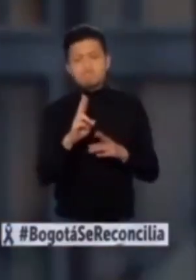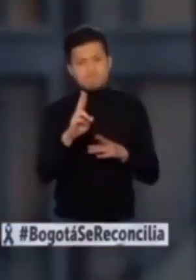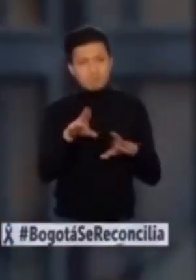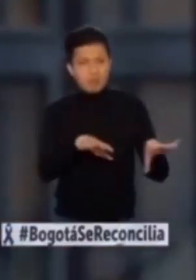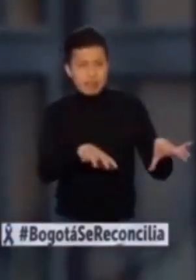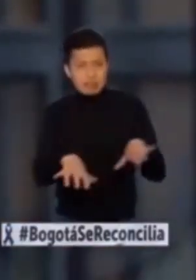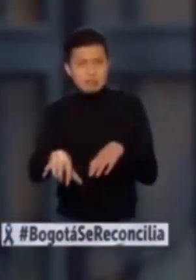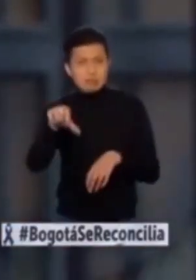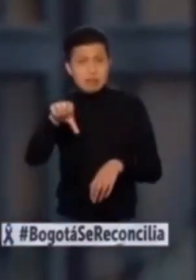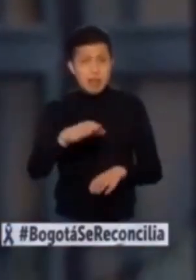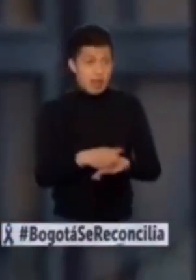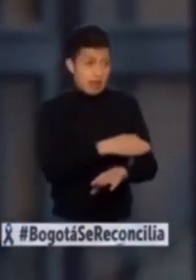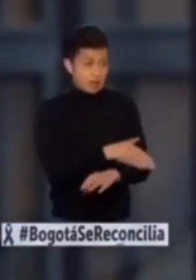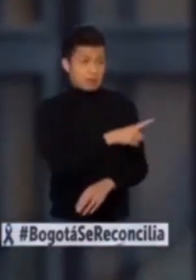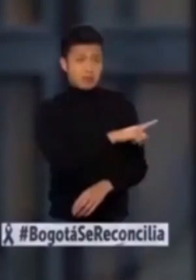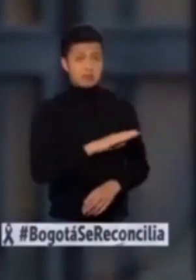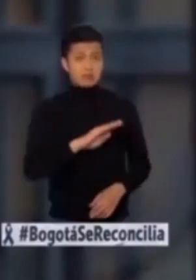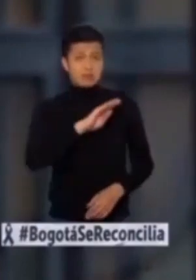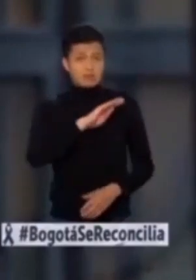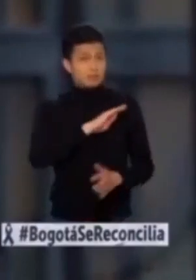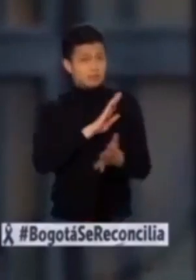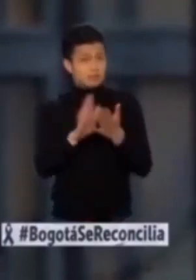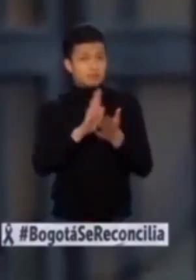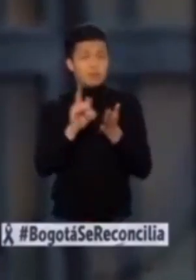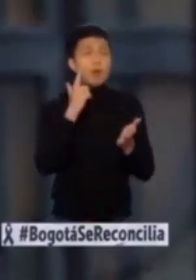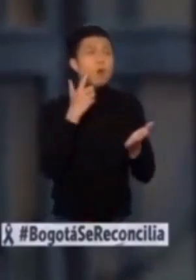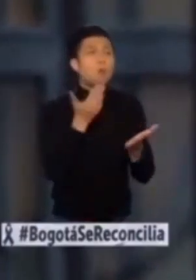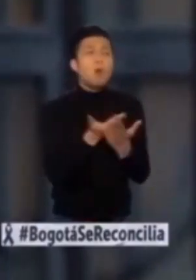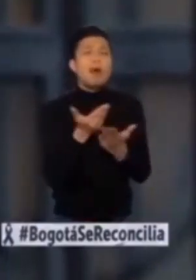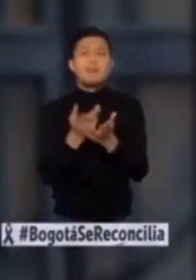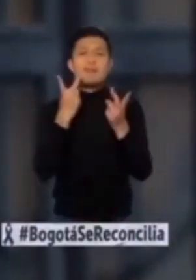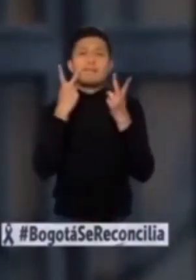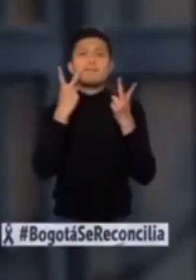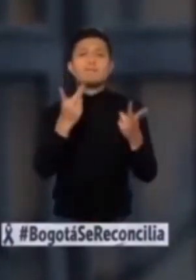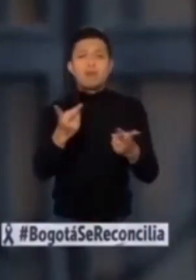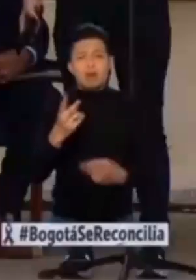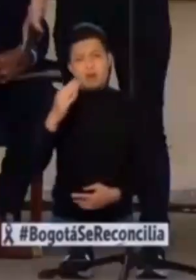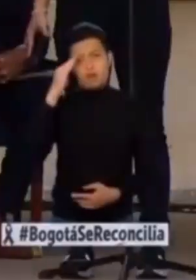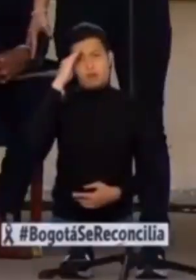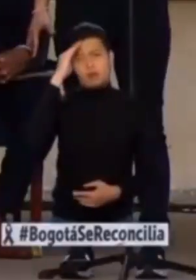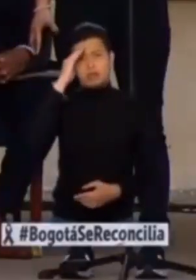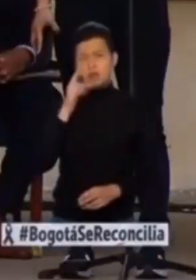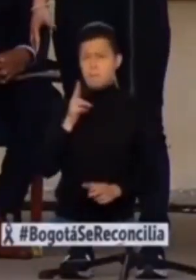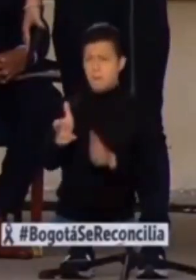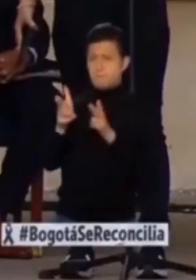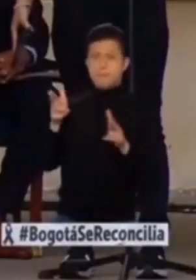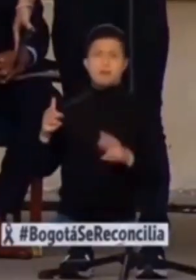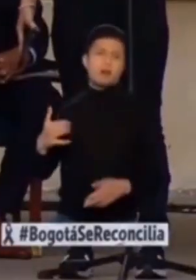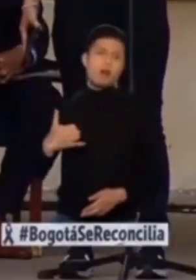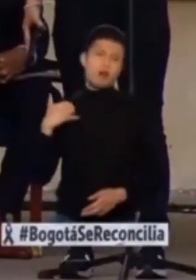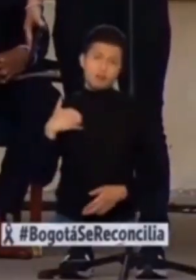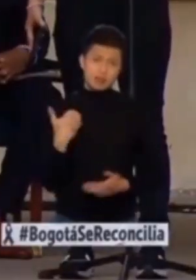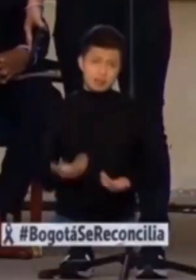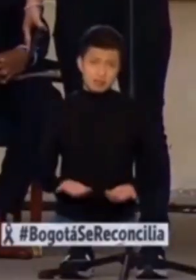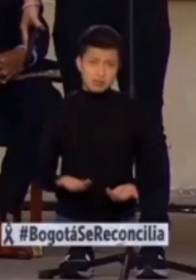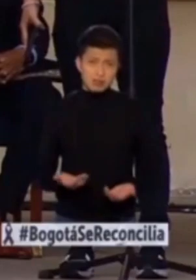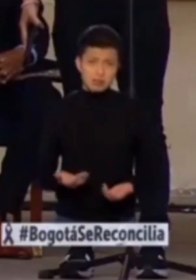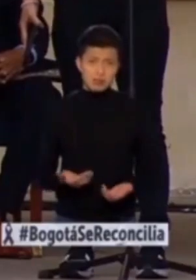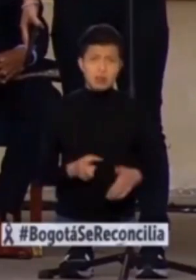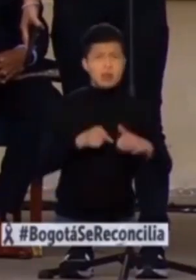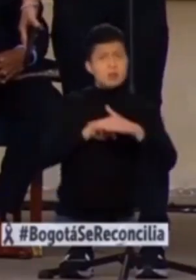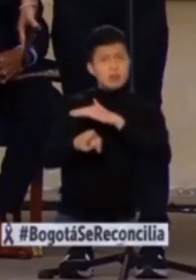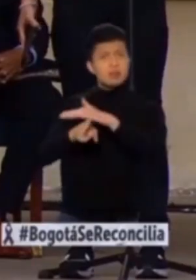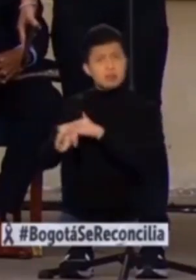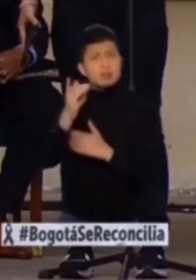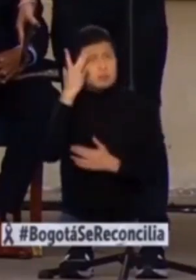porque como ella lo mencionó, hay muchas pruebas en donde se ve que ellos son quienes matan a nuestros jóvenes. ¿Por qué nos asesinan